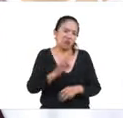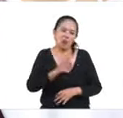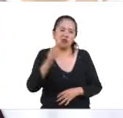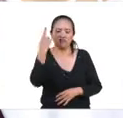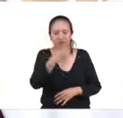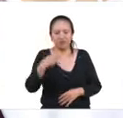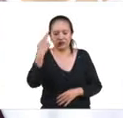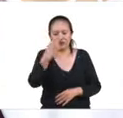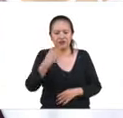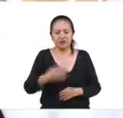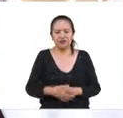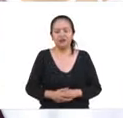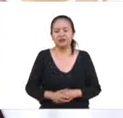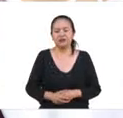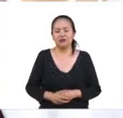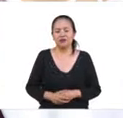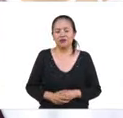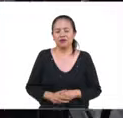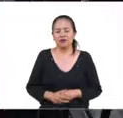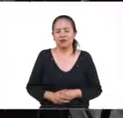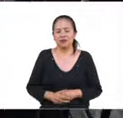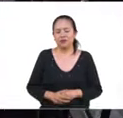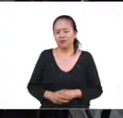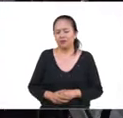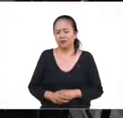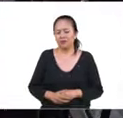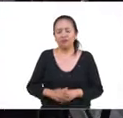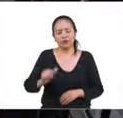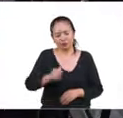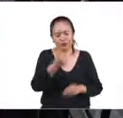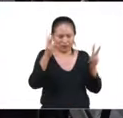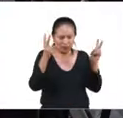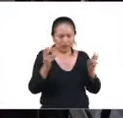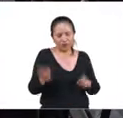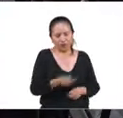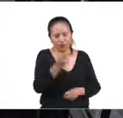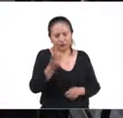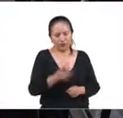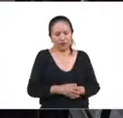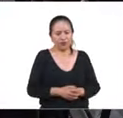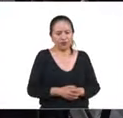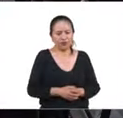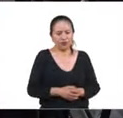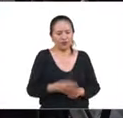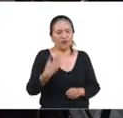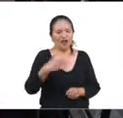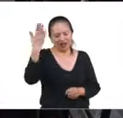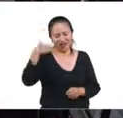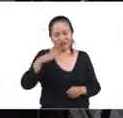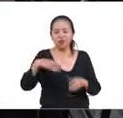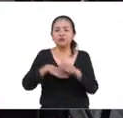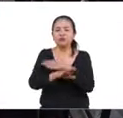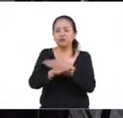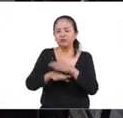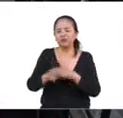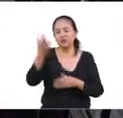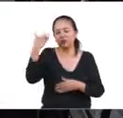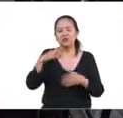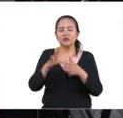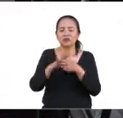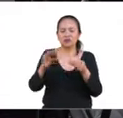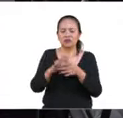que revisarse. Doctora, en otro tema quería preguntarle, ya desde el día que anunció el tema del metro, anunciaron que